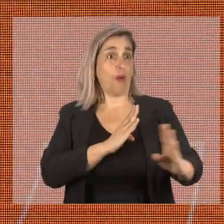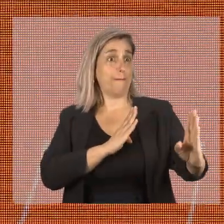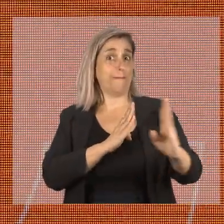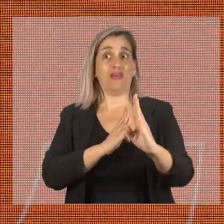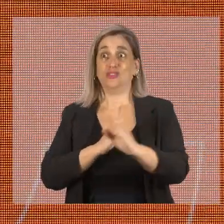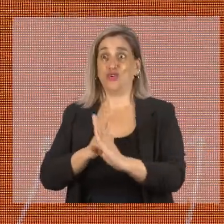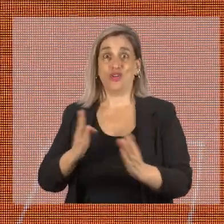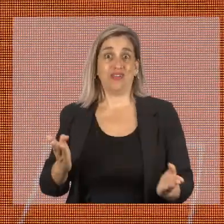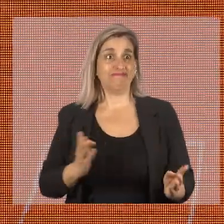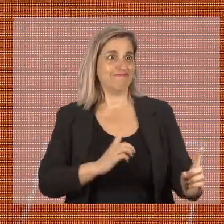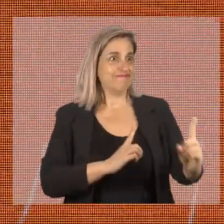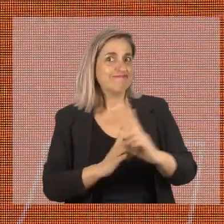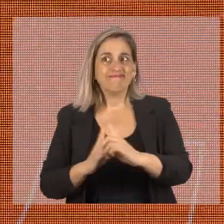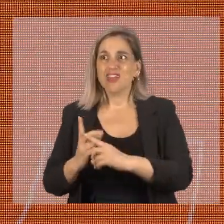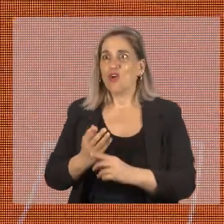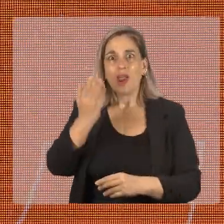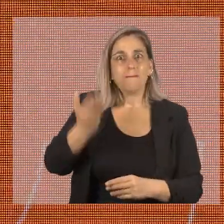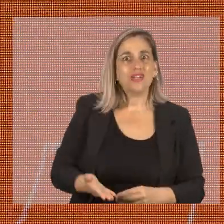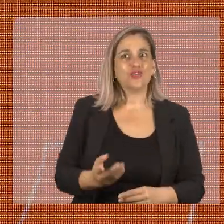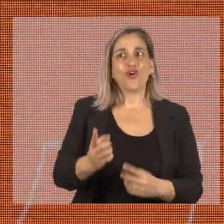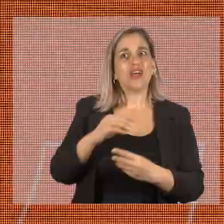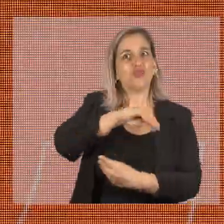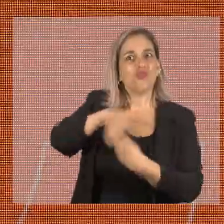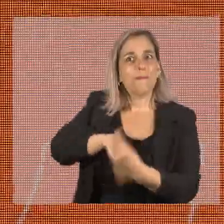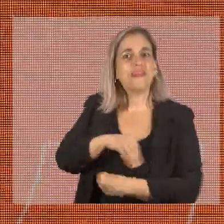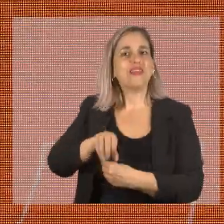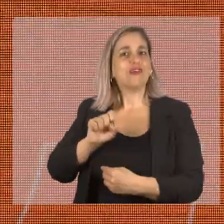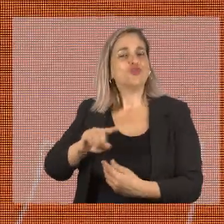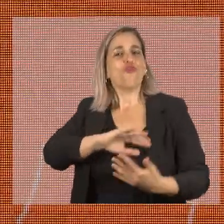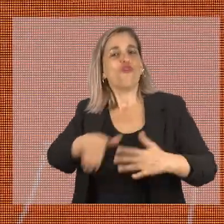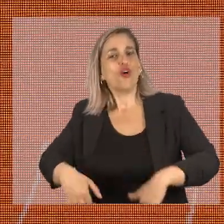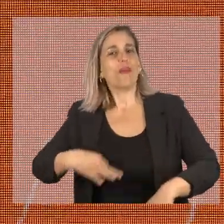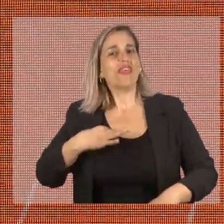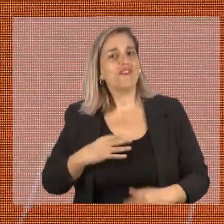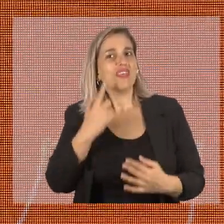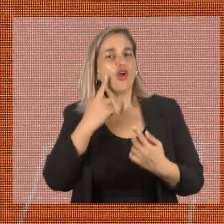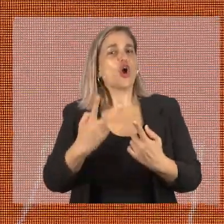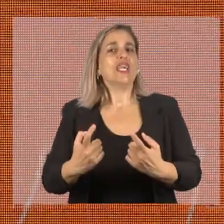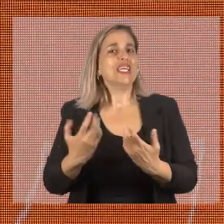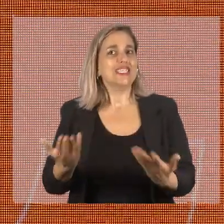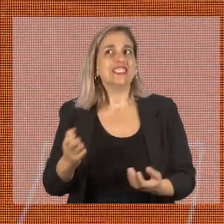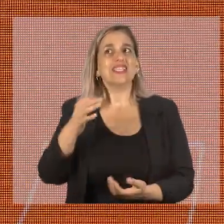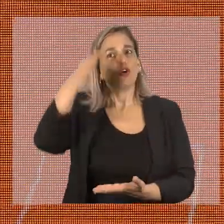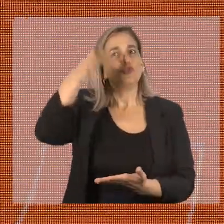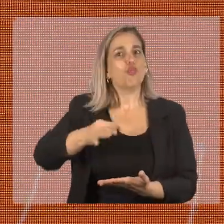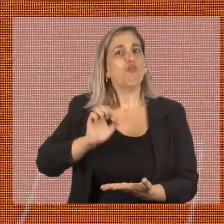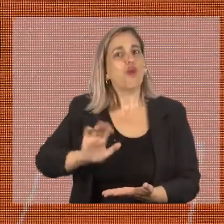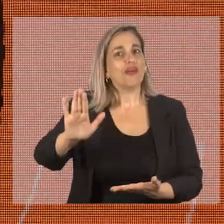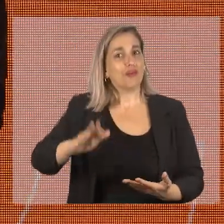la persona. La gestión es con un individuo, con su familia, con su modo de vida, con su